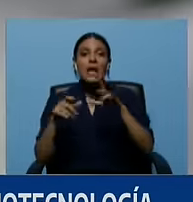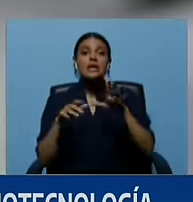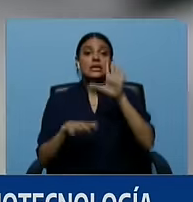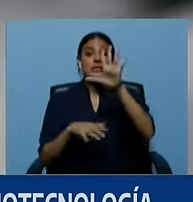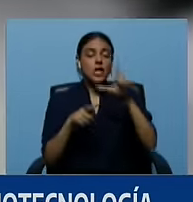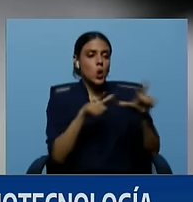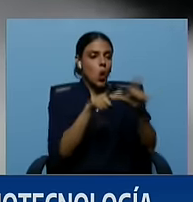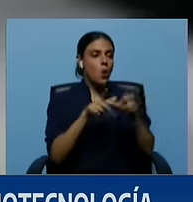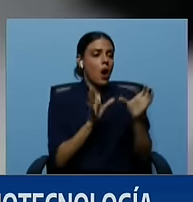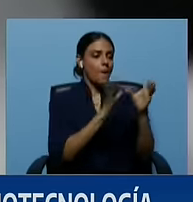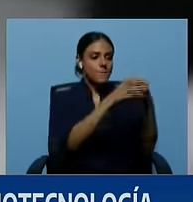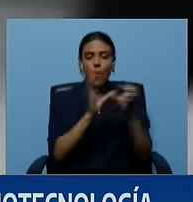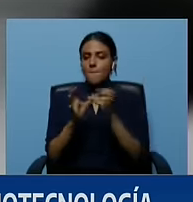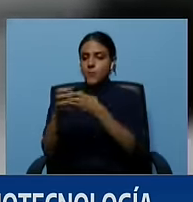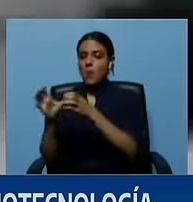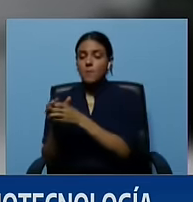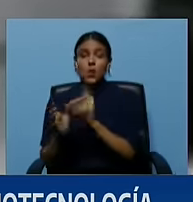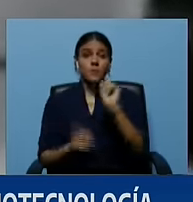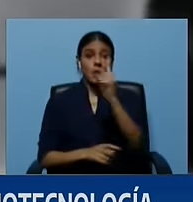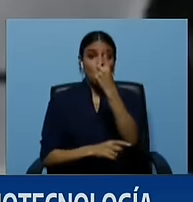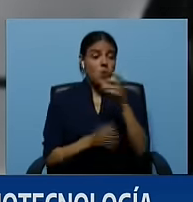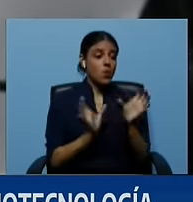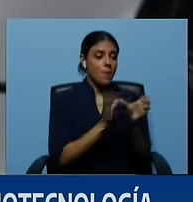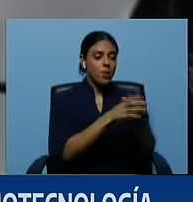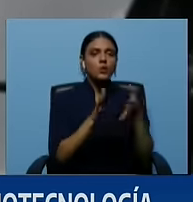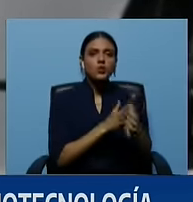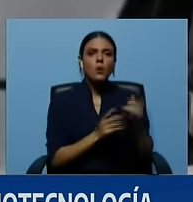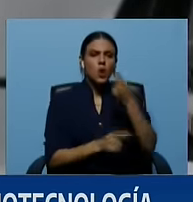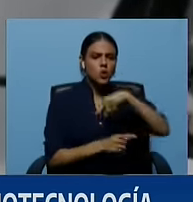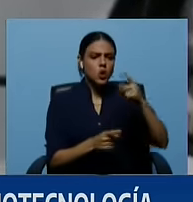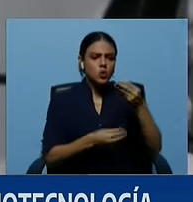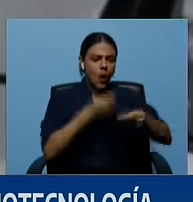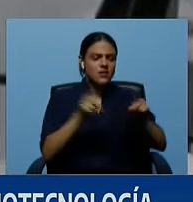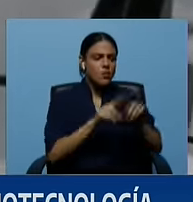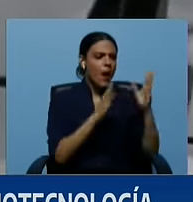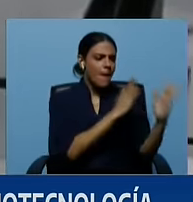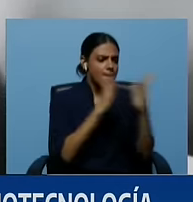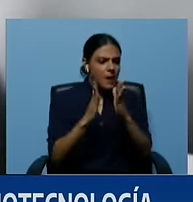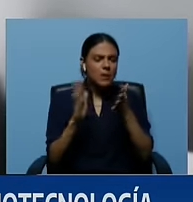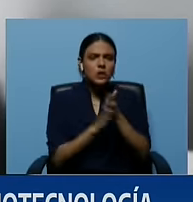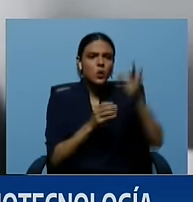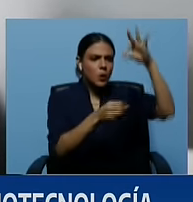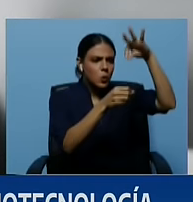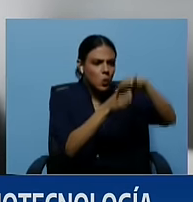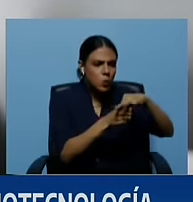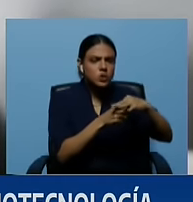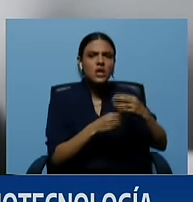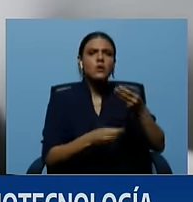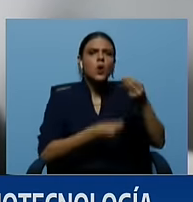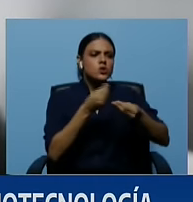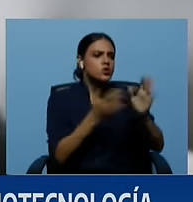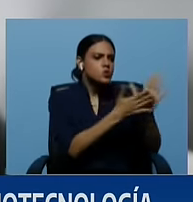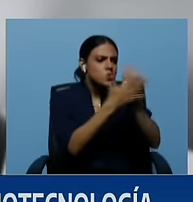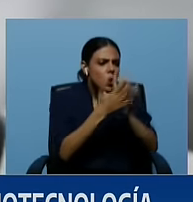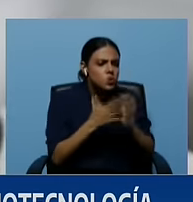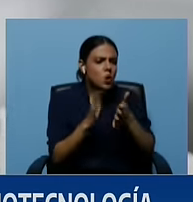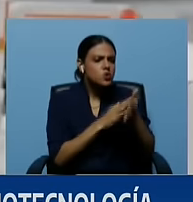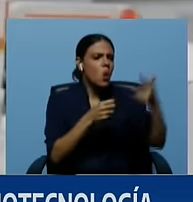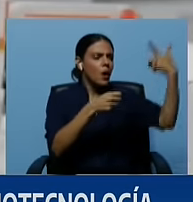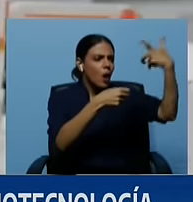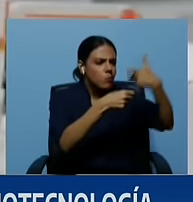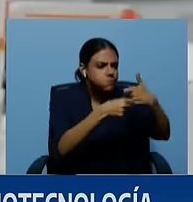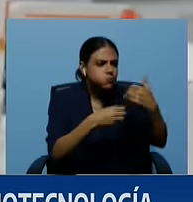donde tenemos un área de preparación de medios de cultivo básicos, soluciones específicas para